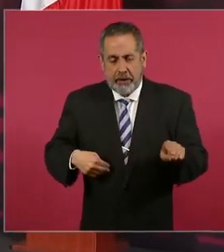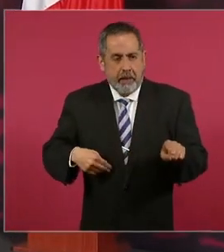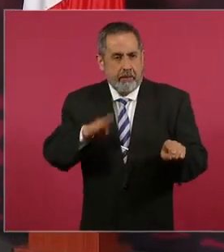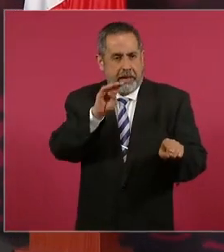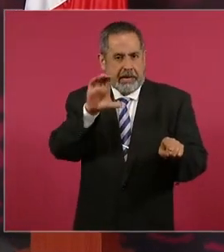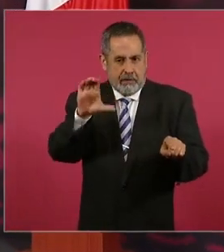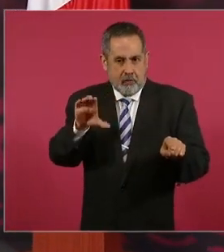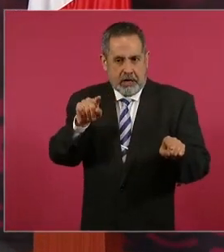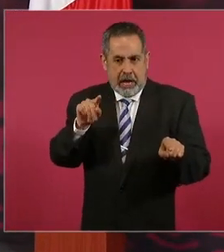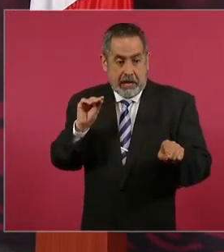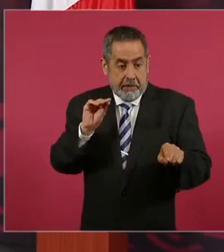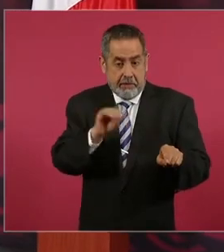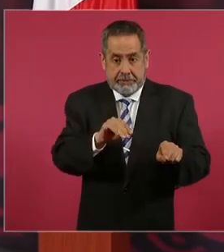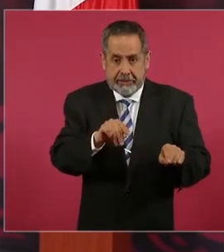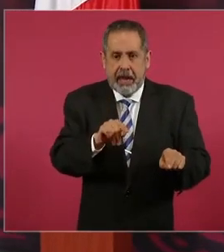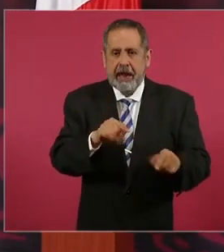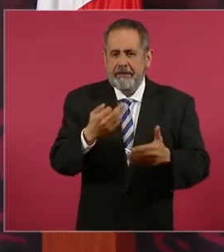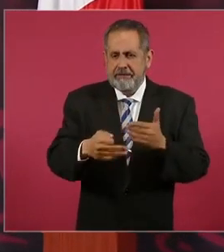Baja California,